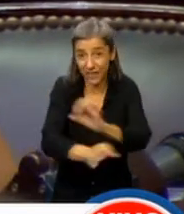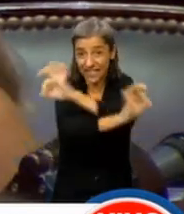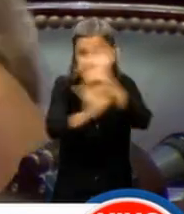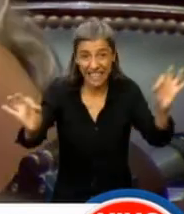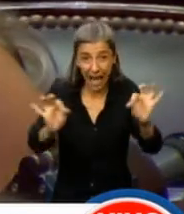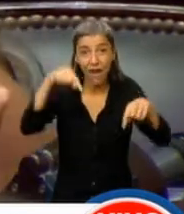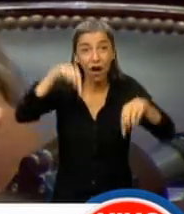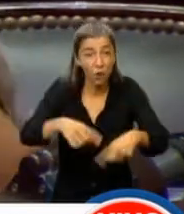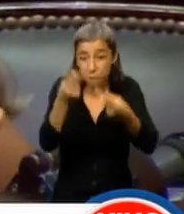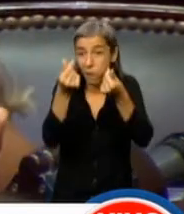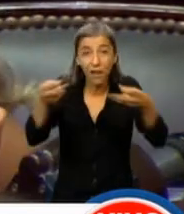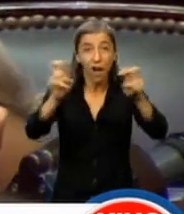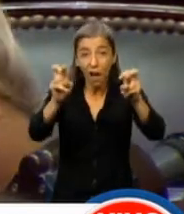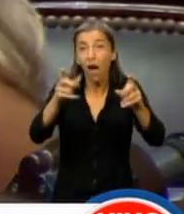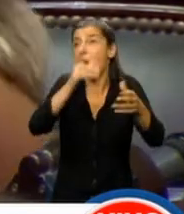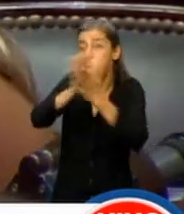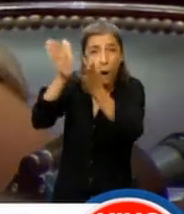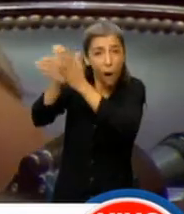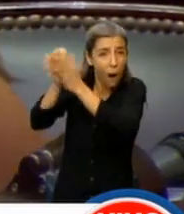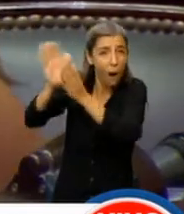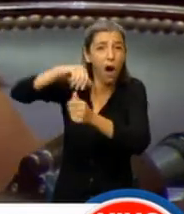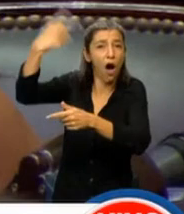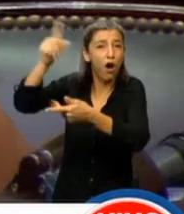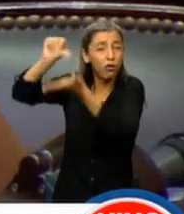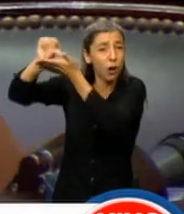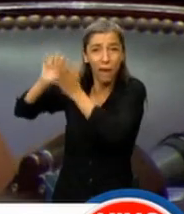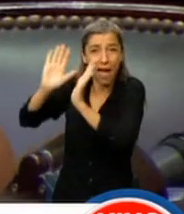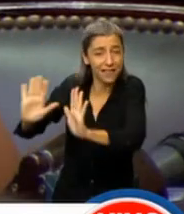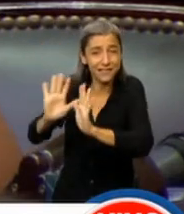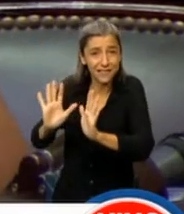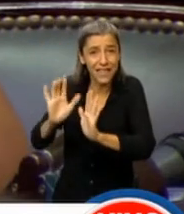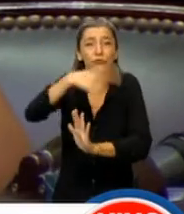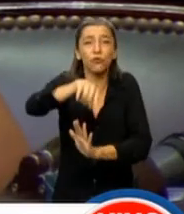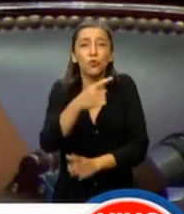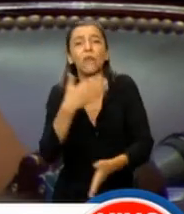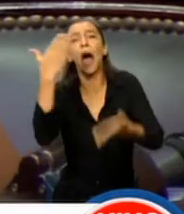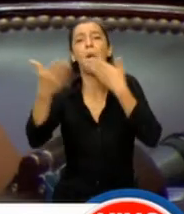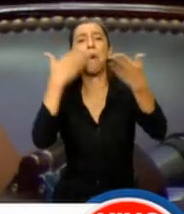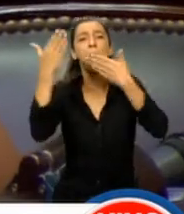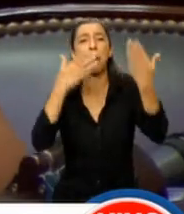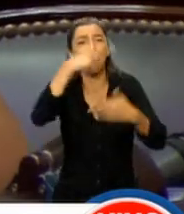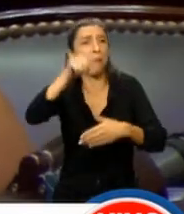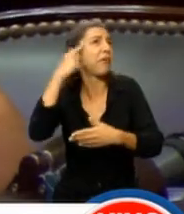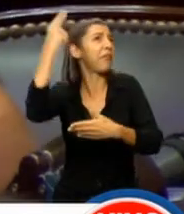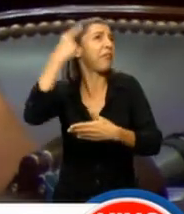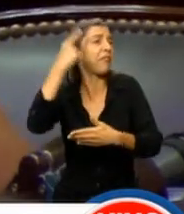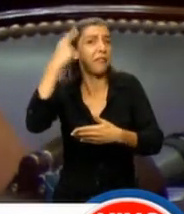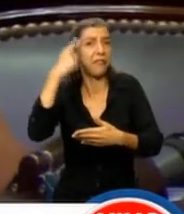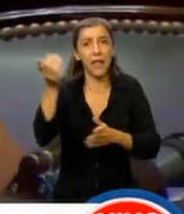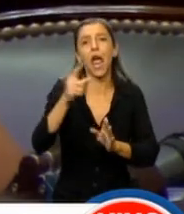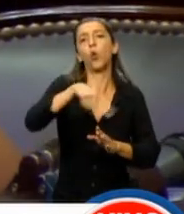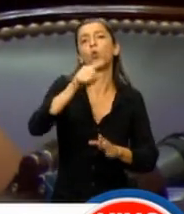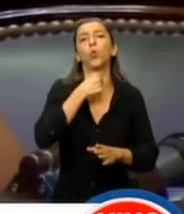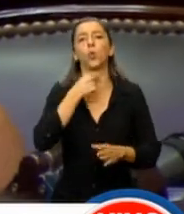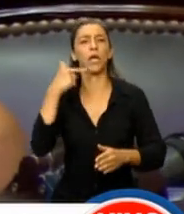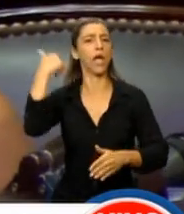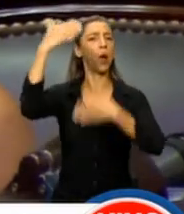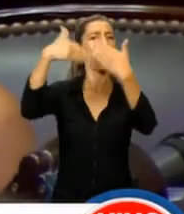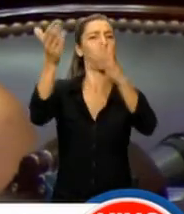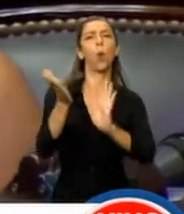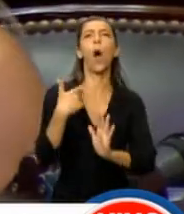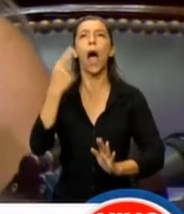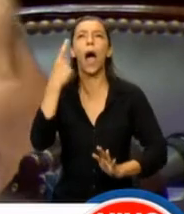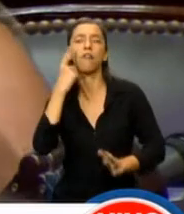el país. Nunca tocaron eso. Entonces, ¿cómo nos van a seguir diciendo que tienen una idea progresiva de lo que deben ser